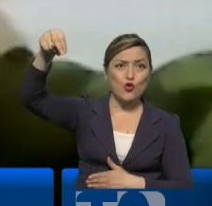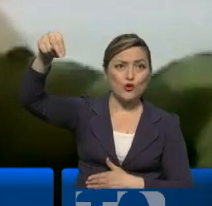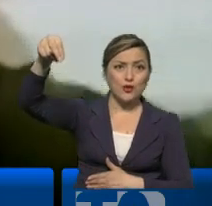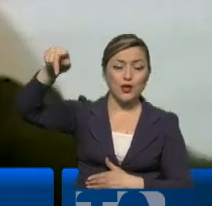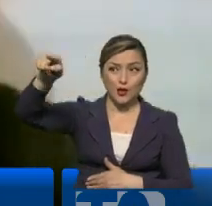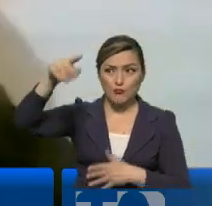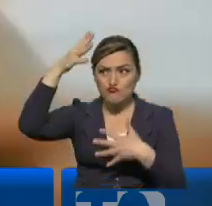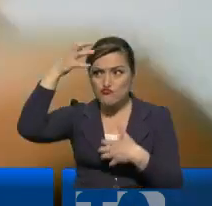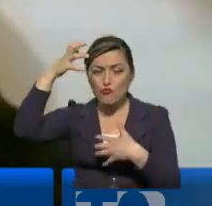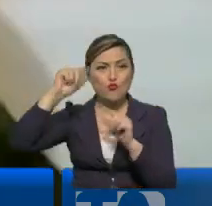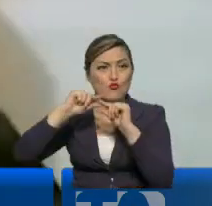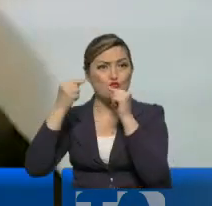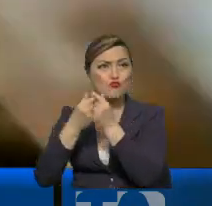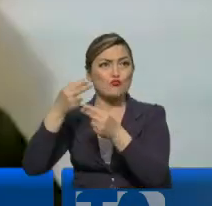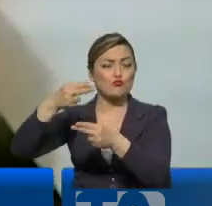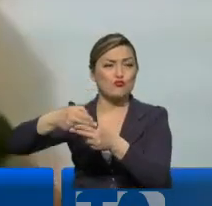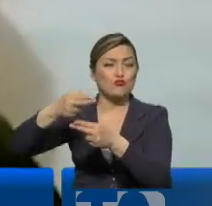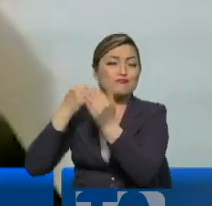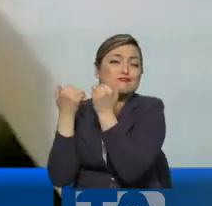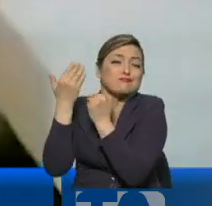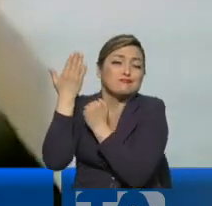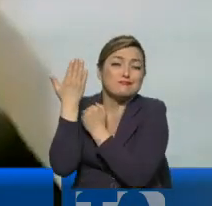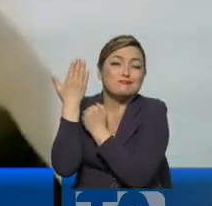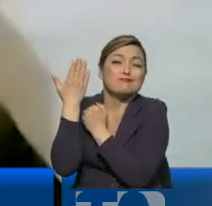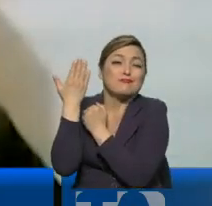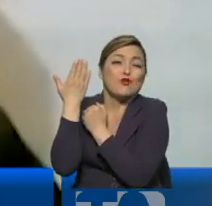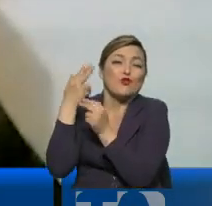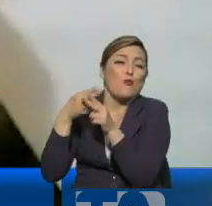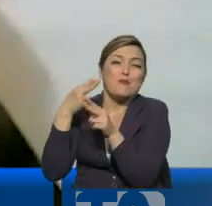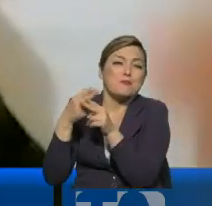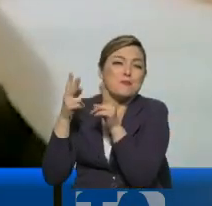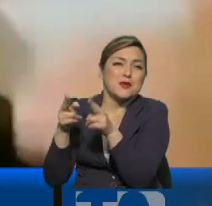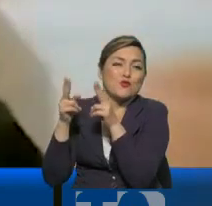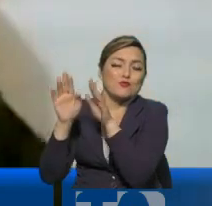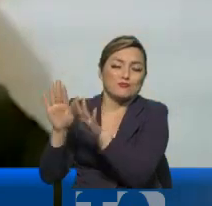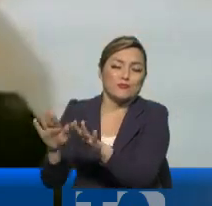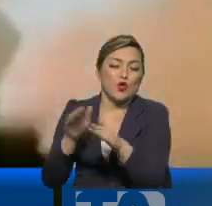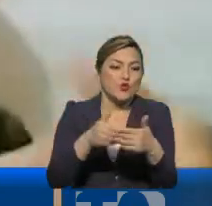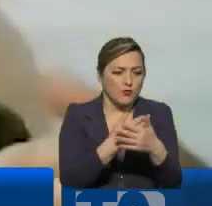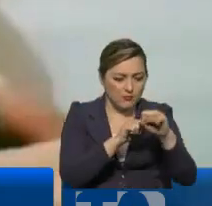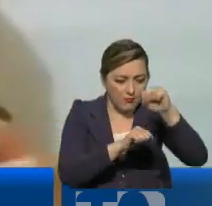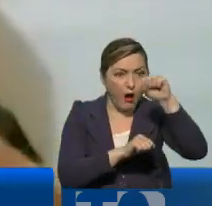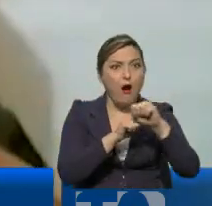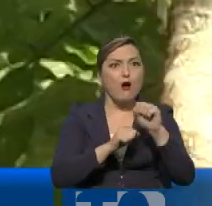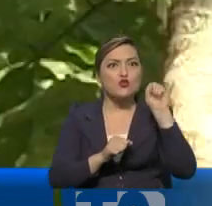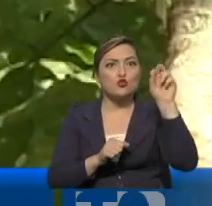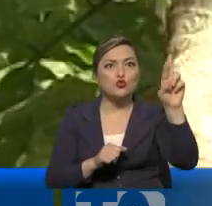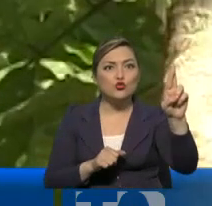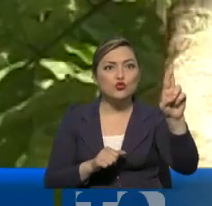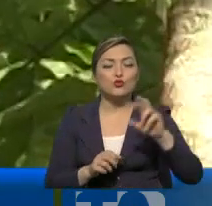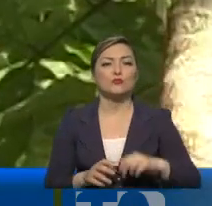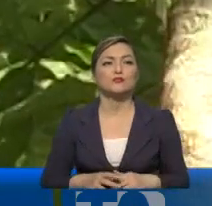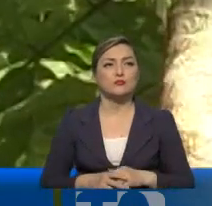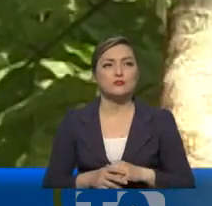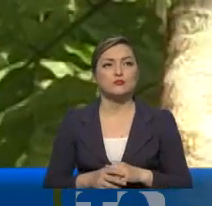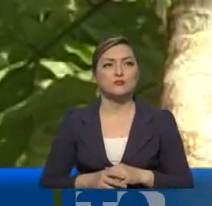una especie que se quedó con el nombre antiguo, digamos así. Y la nueva especie está al sur del río Napo. Para llegar